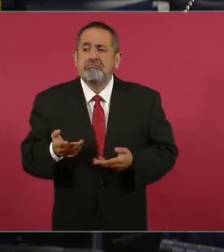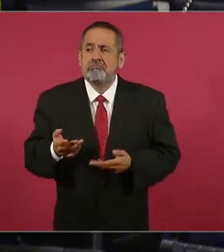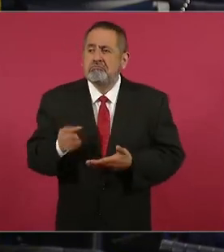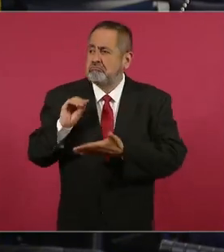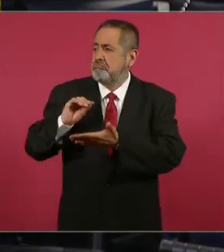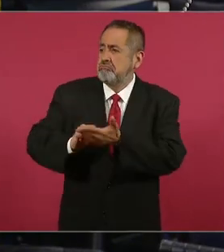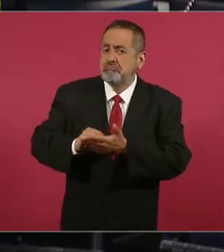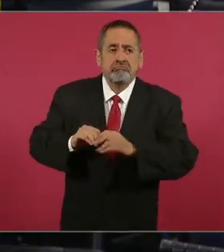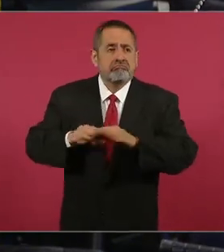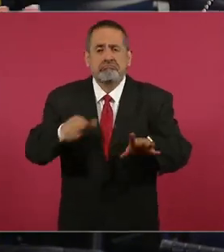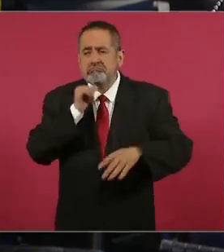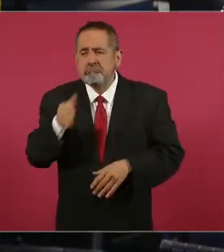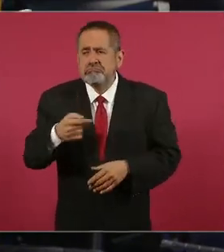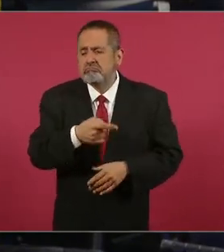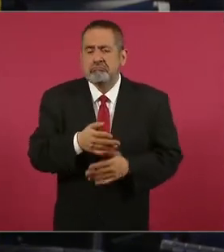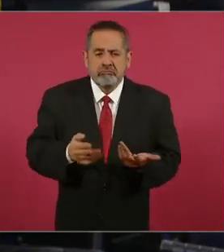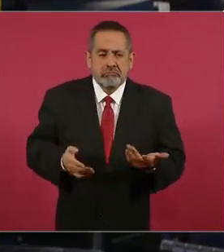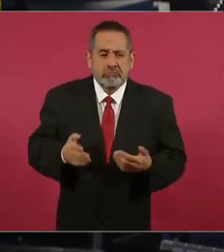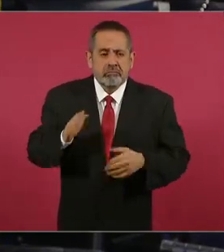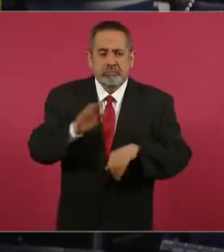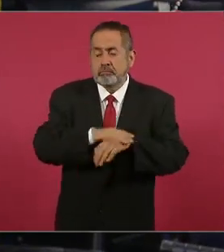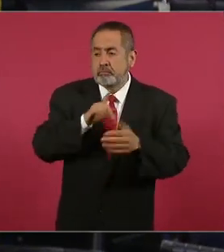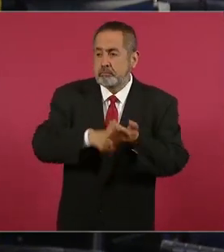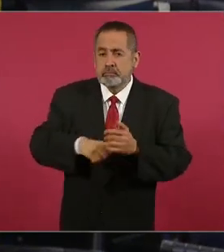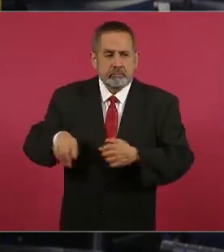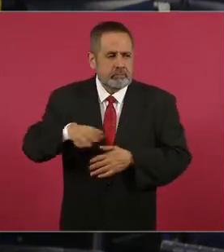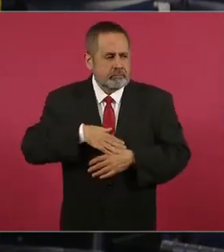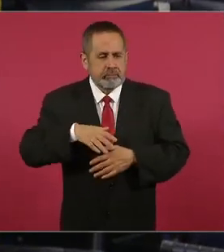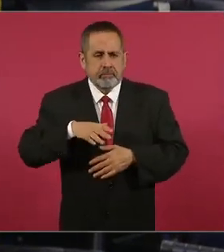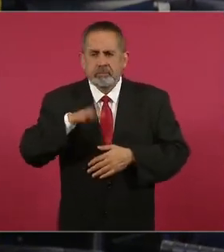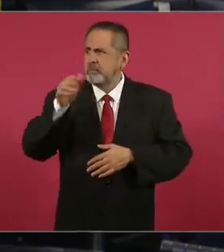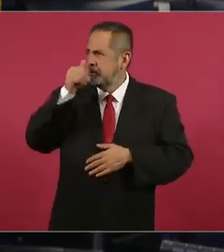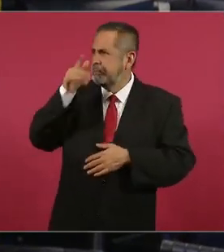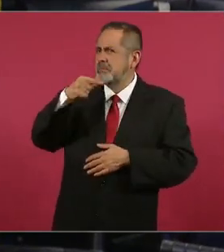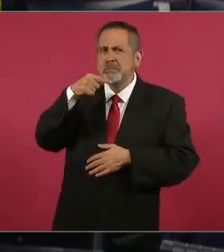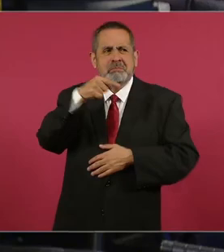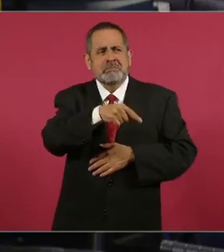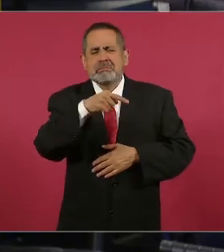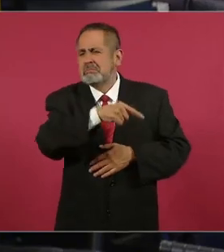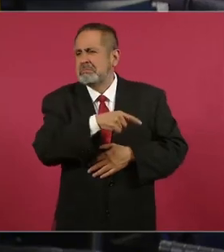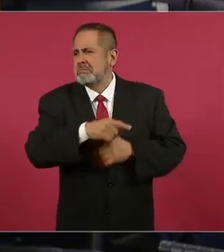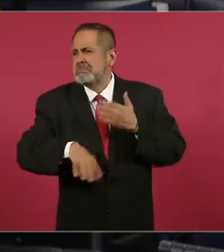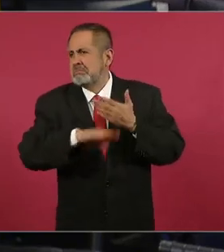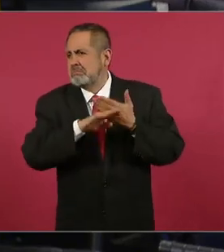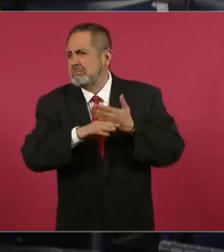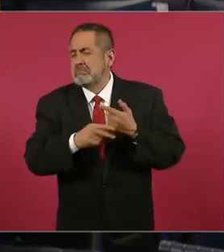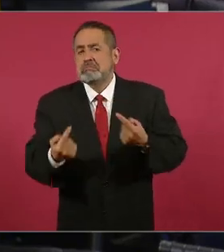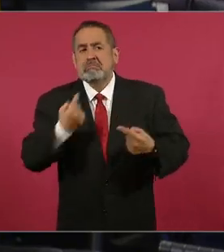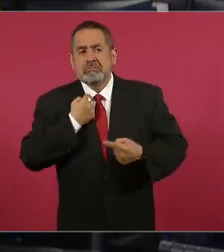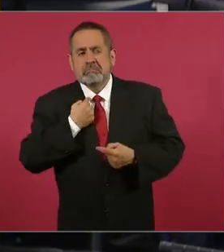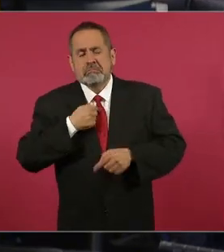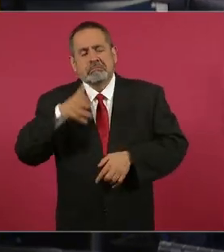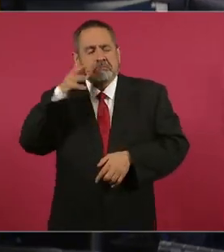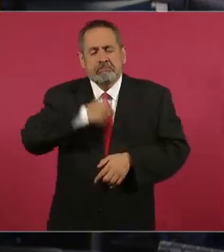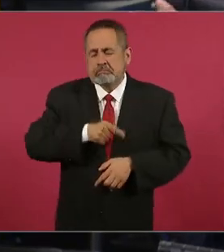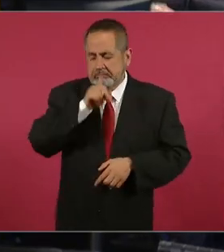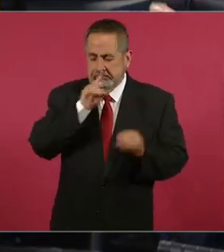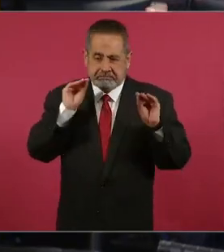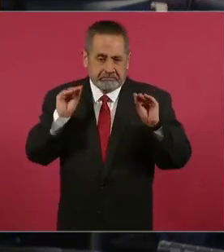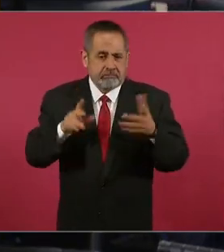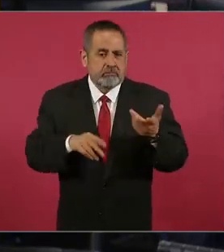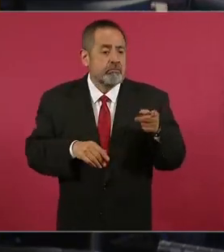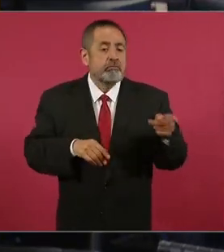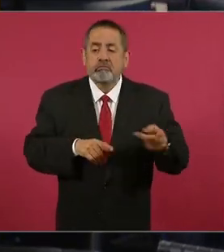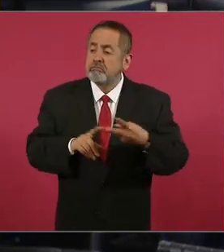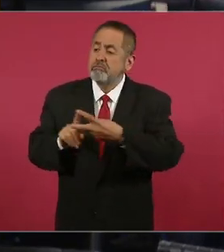son asesinados en caso de que protesten por este tipo de desplazamiento forzado o este tema de ser reclutados de